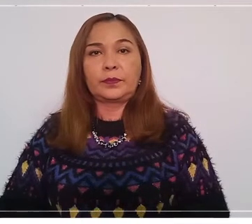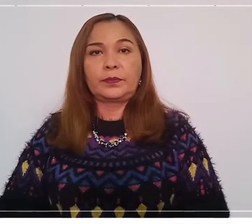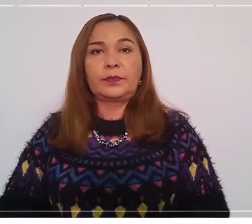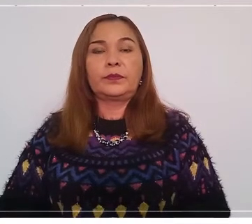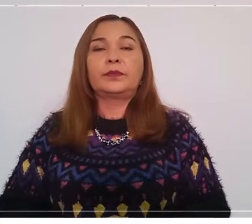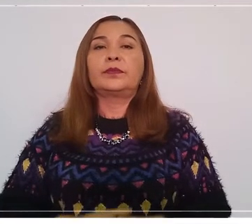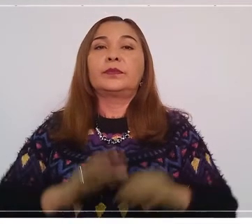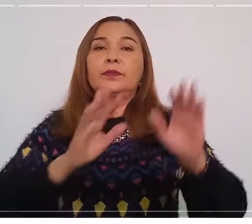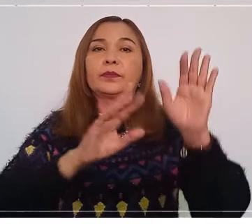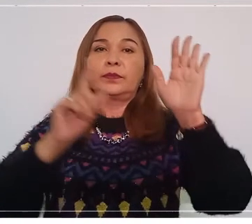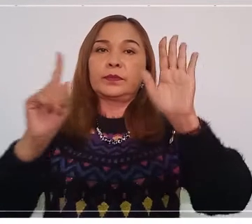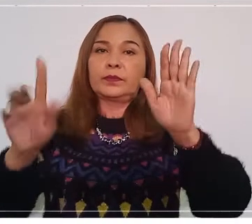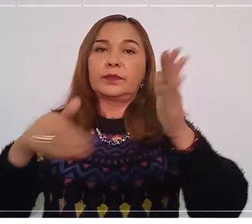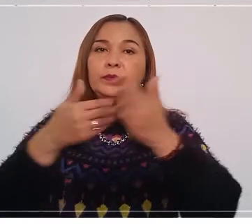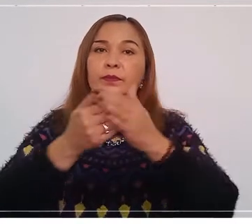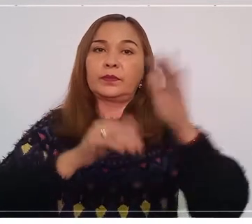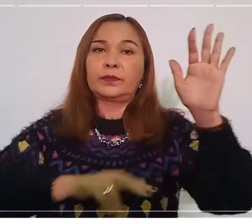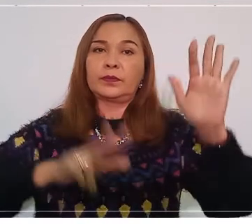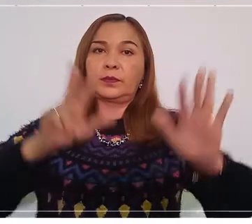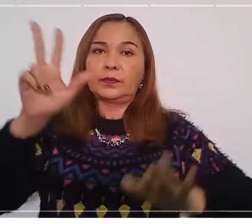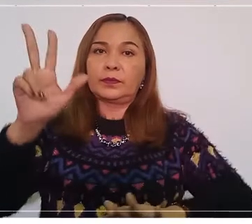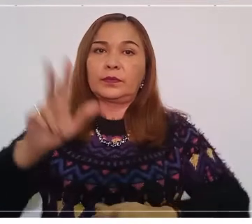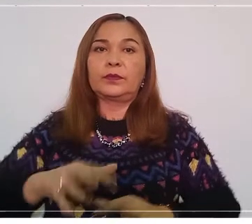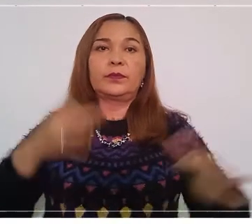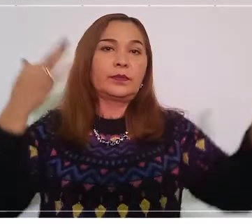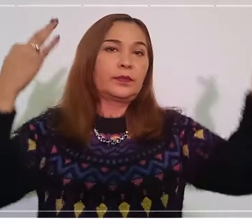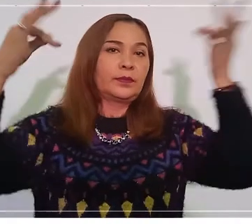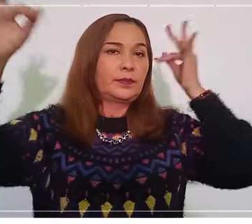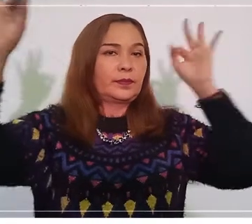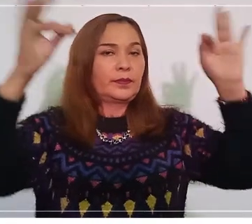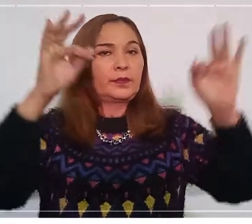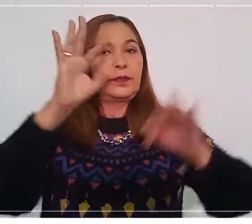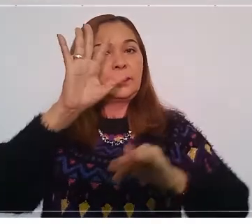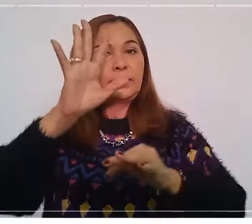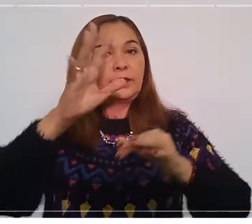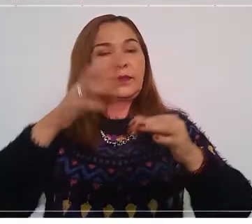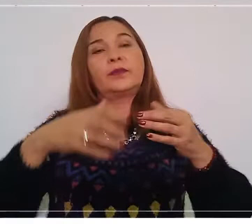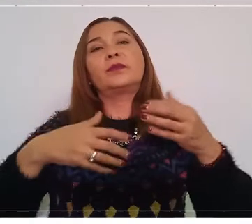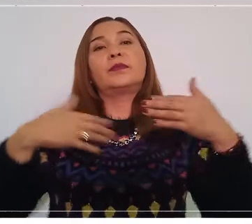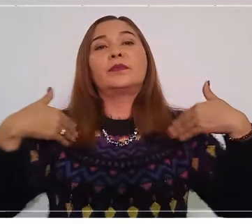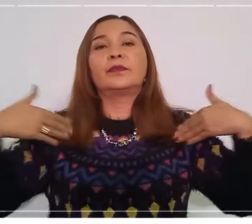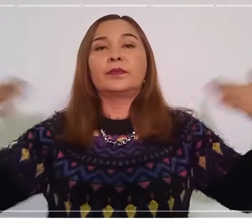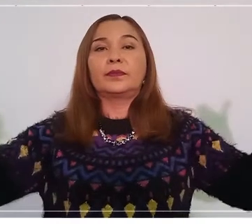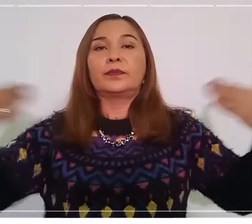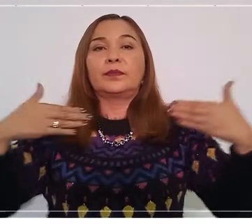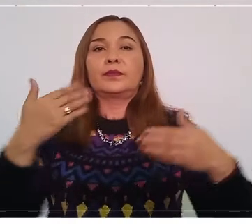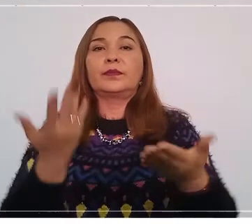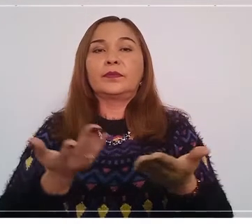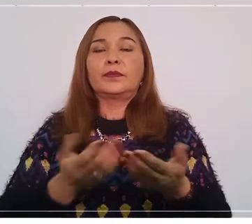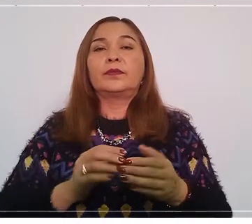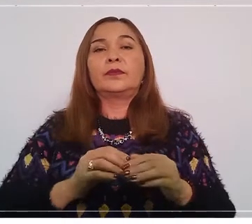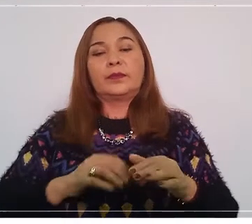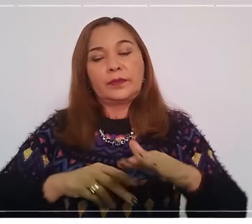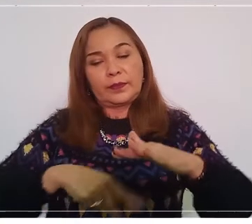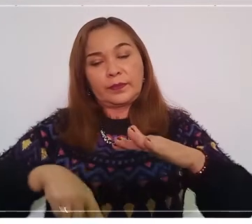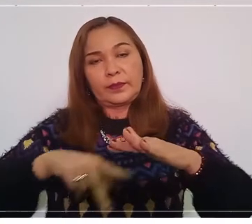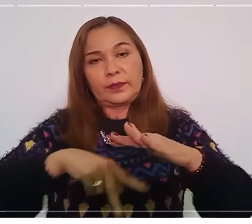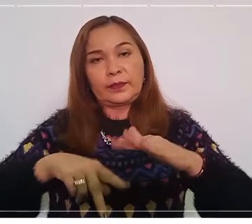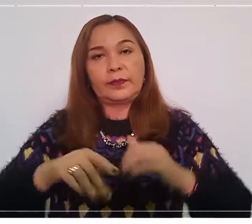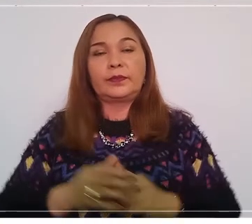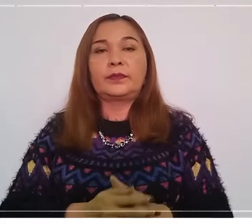del día 16 al 18 festival de psicomotricidad en educación inicial